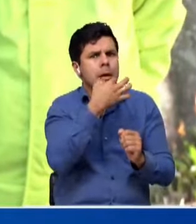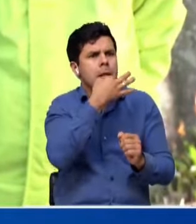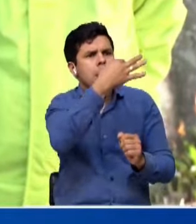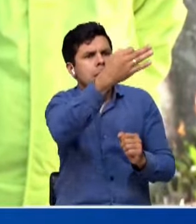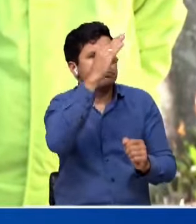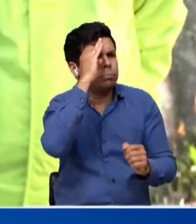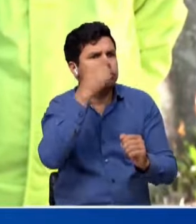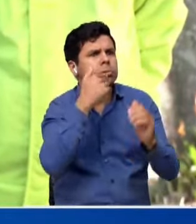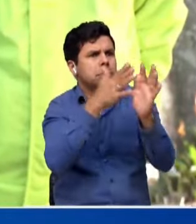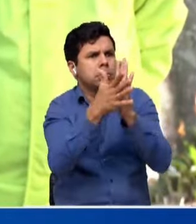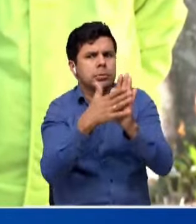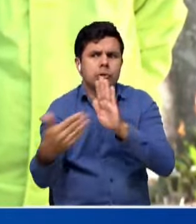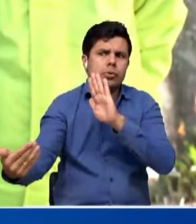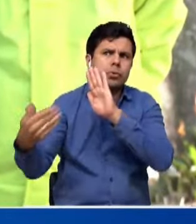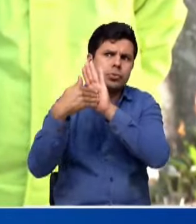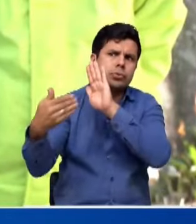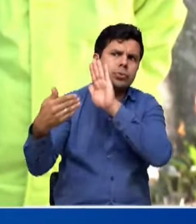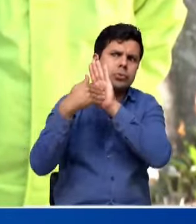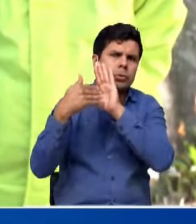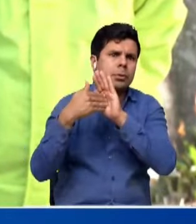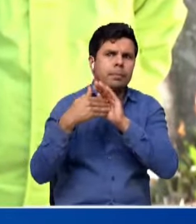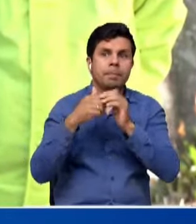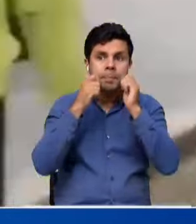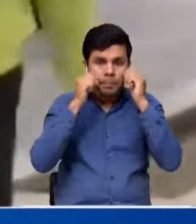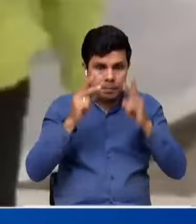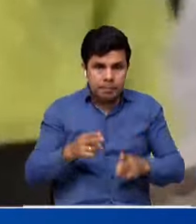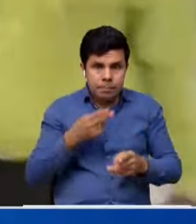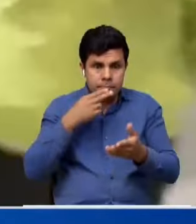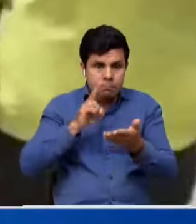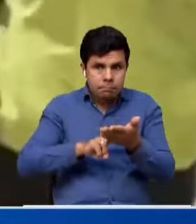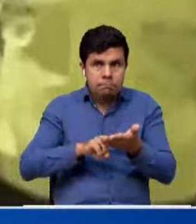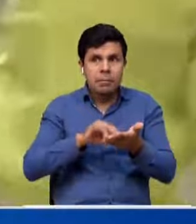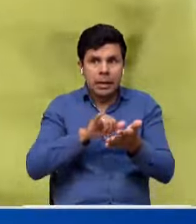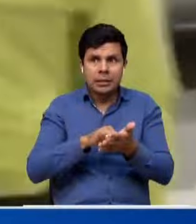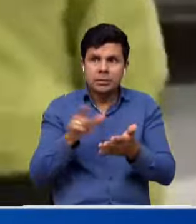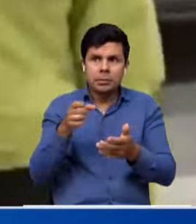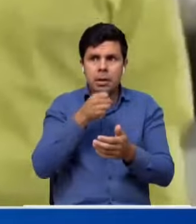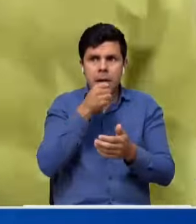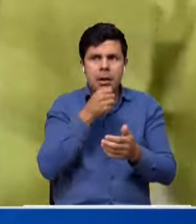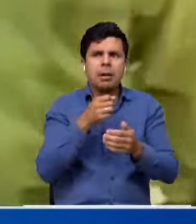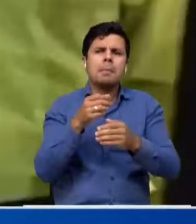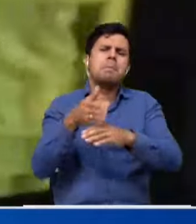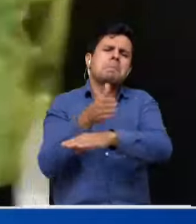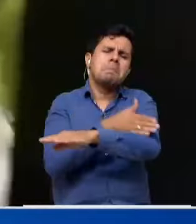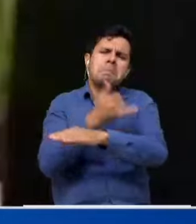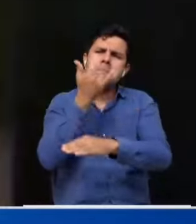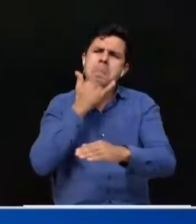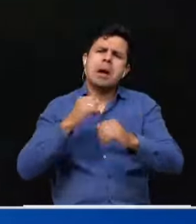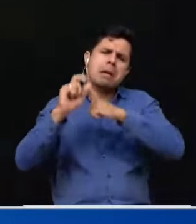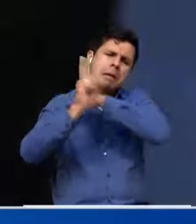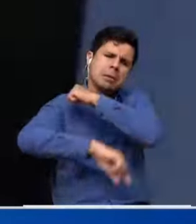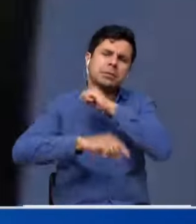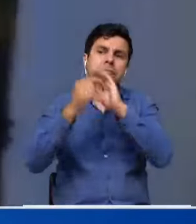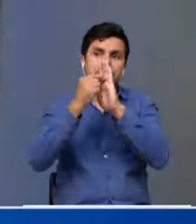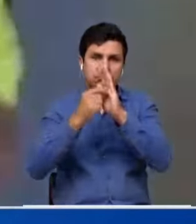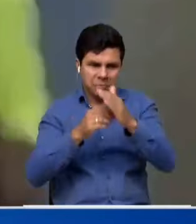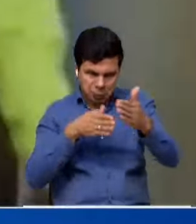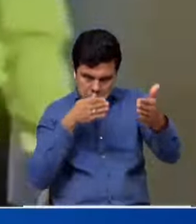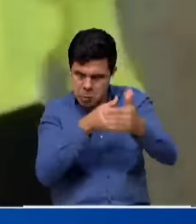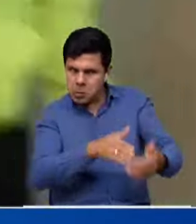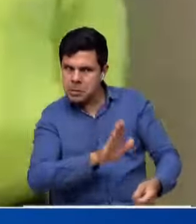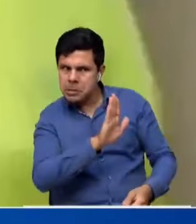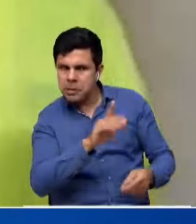querían censurar, teniendo en cuenta que es un comunicador social. Censura presenta 3 anotaciones judiciales por los delitos de